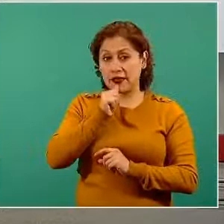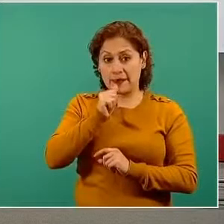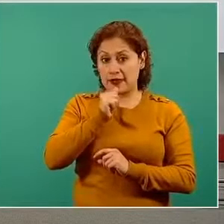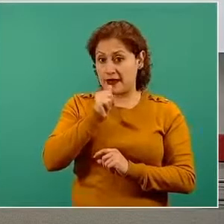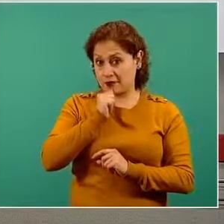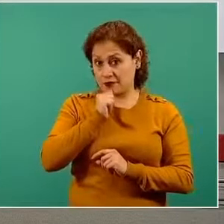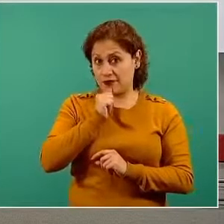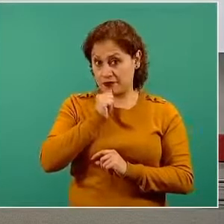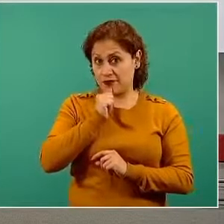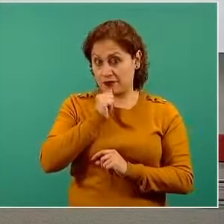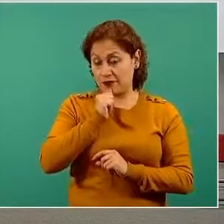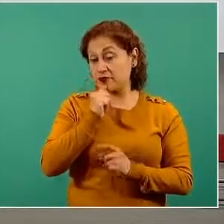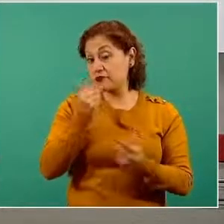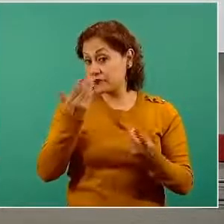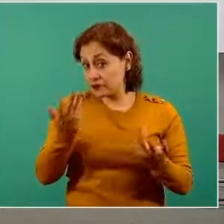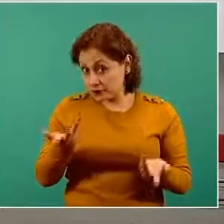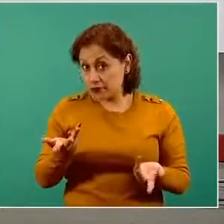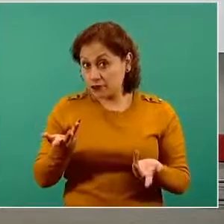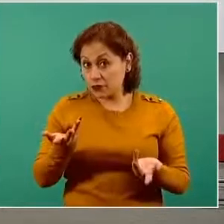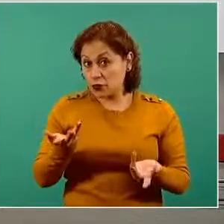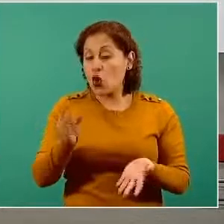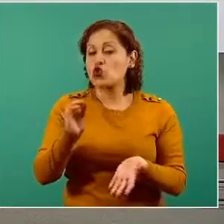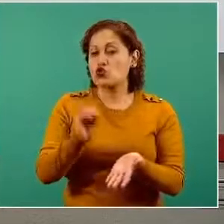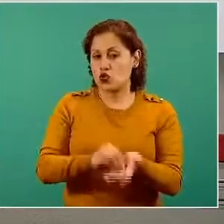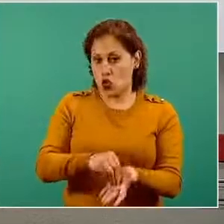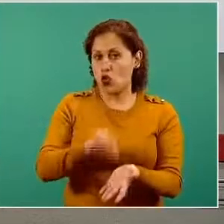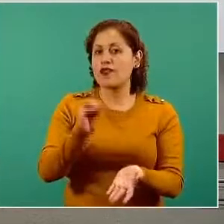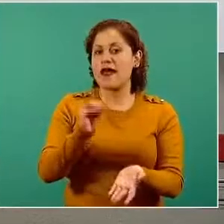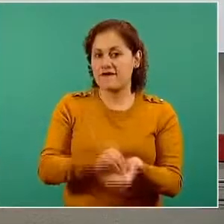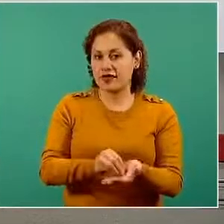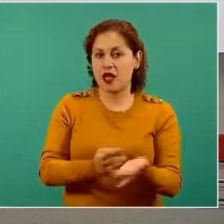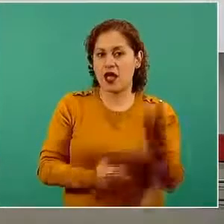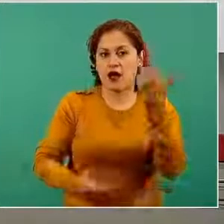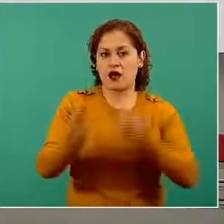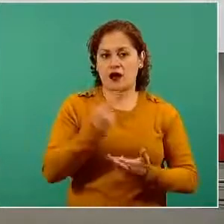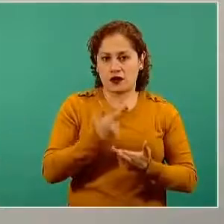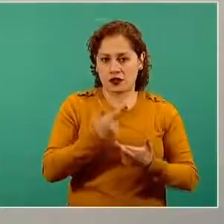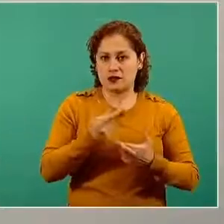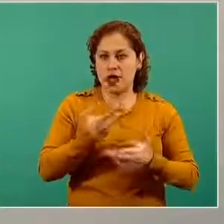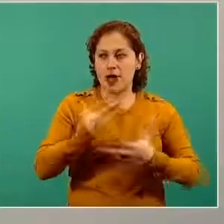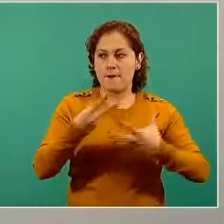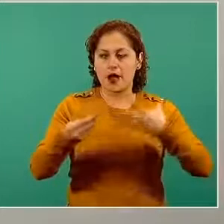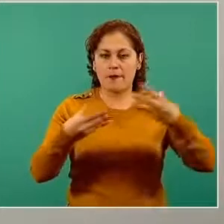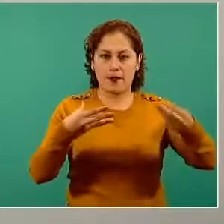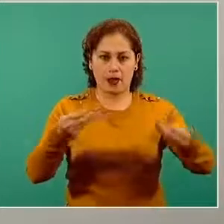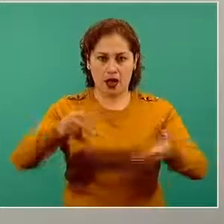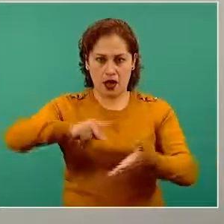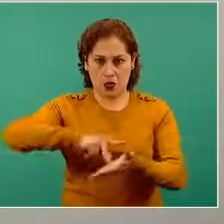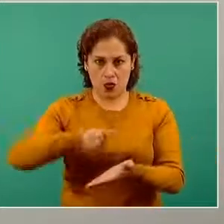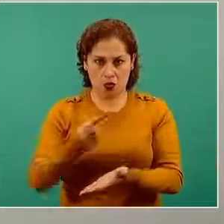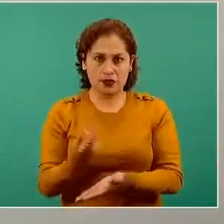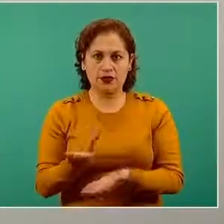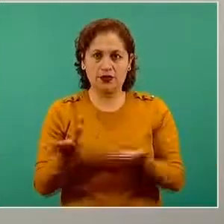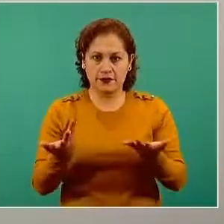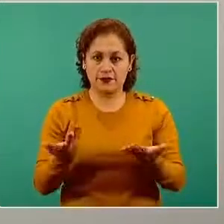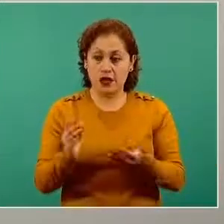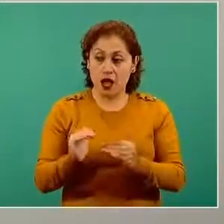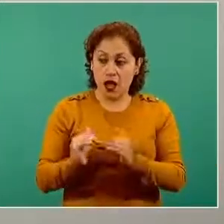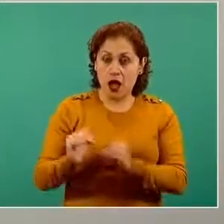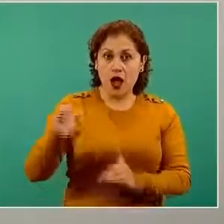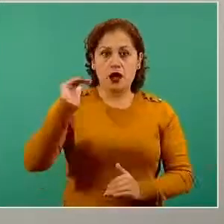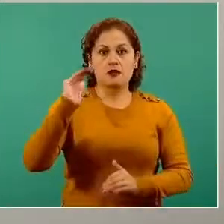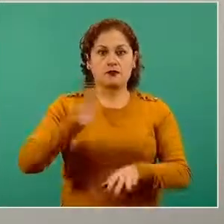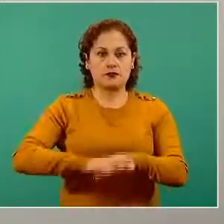signos y síntomas, entonces podemos tener todavía rebrotes, podemos todavía tener incrementos de la enfermedad. Y si